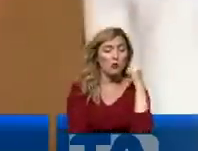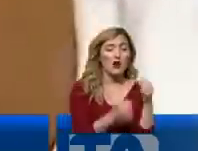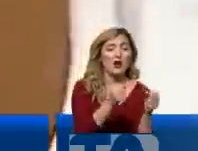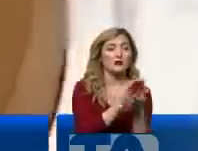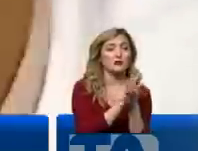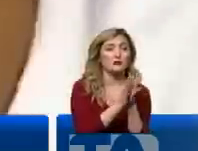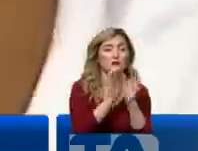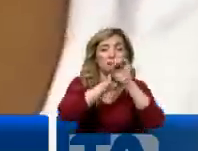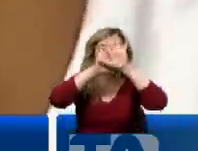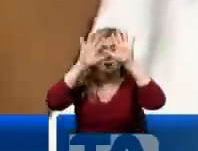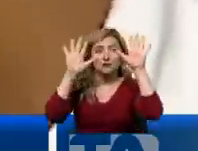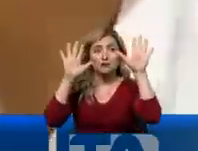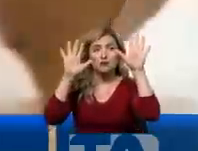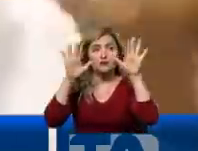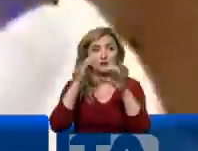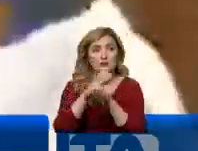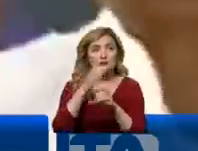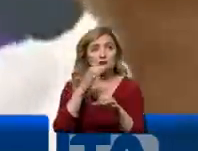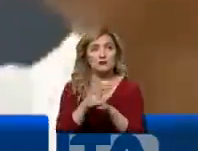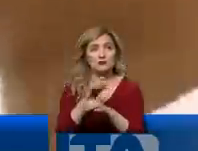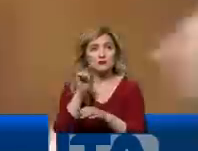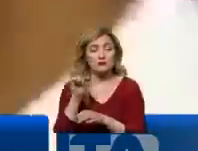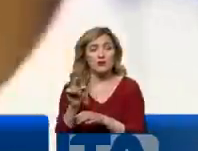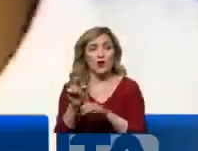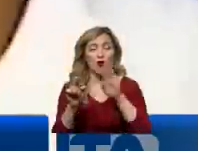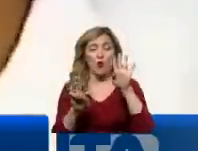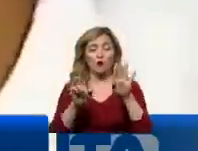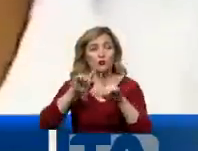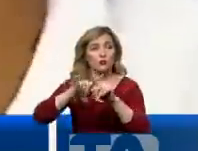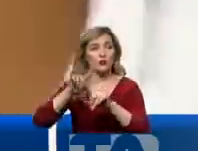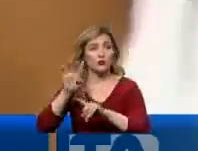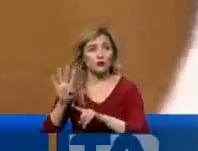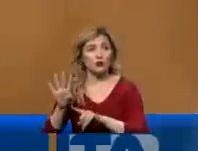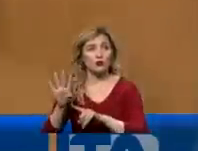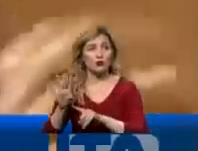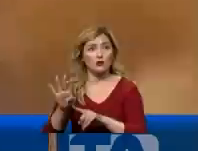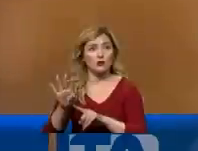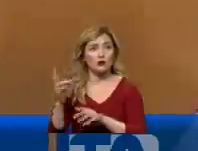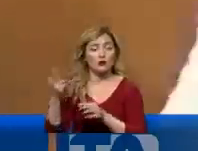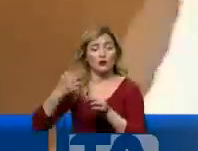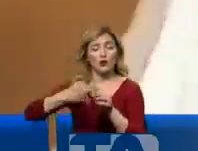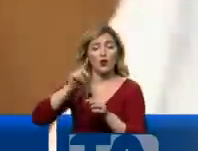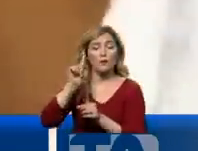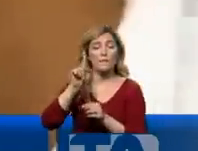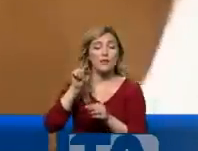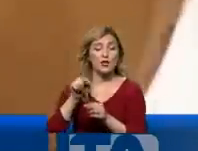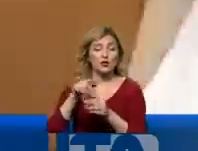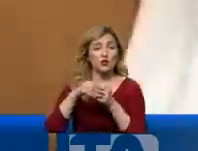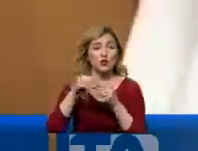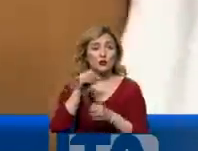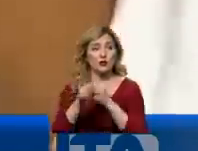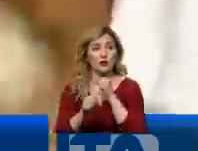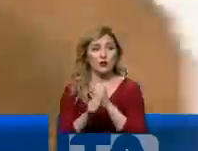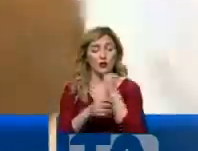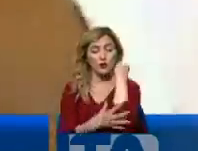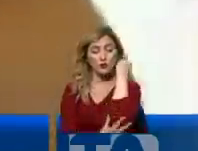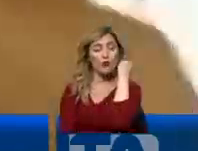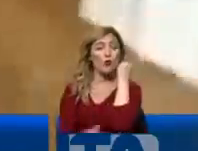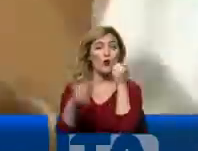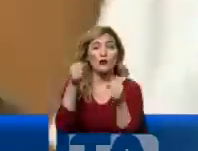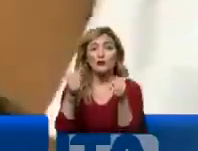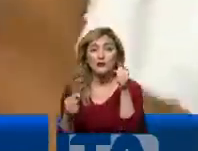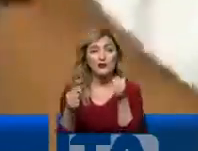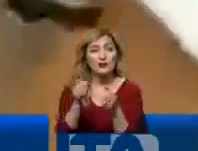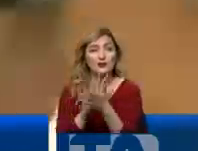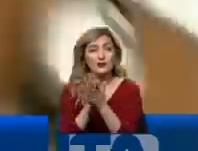carro, si estamos claros. De hecho, hay cálculos que para el que tiene 4x4, 8 cilindros, el subsidio de la gasolina es $1,000 por año, y para el ciudadano, el pobre que no tiene carro